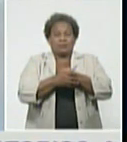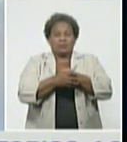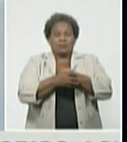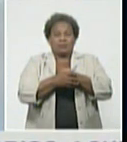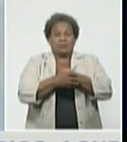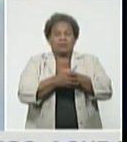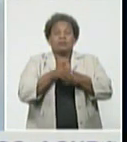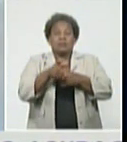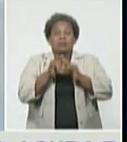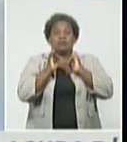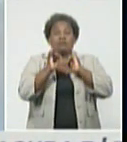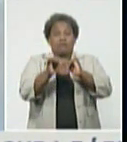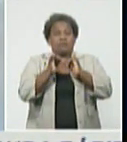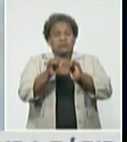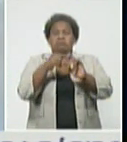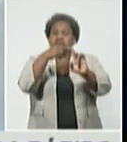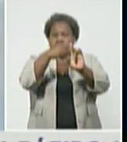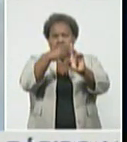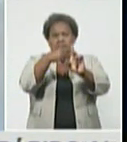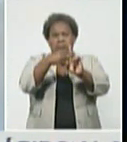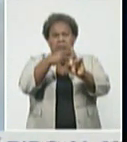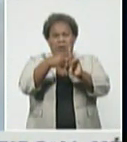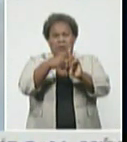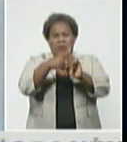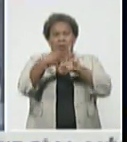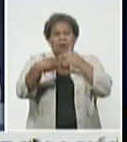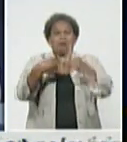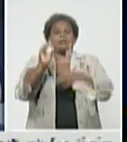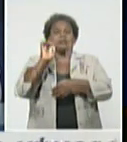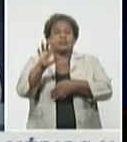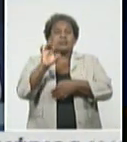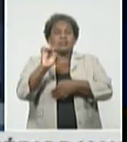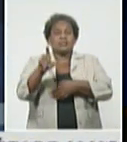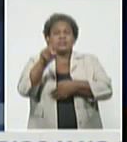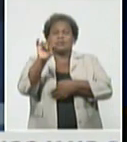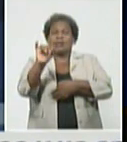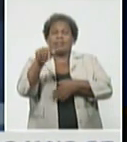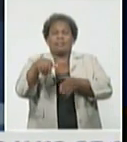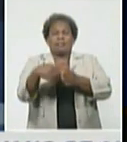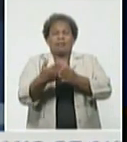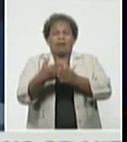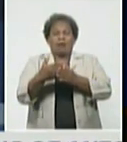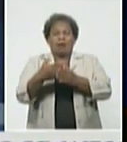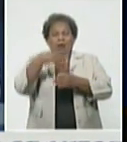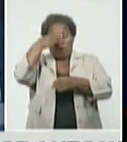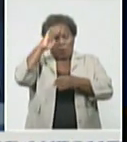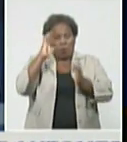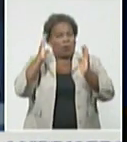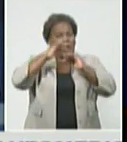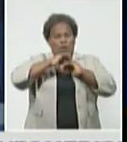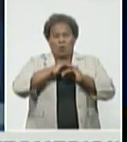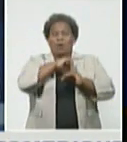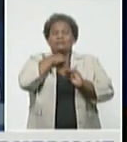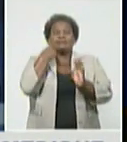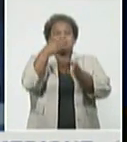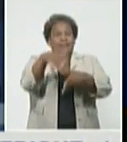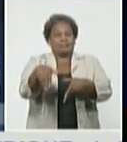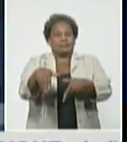una información favorable, desde hace 15, 16 días, nuestro país no tiene casos fallecidos.